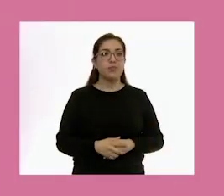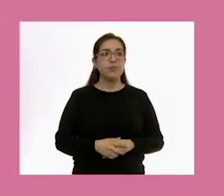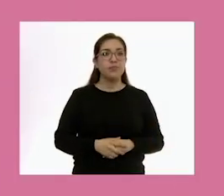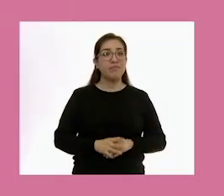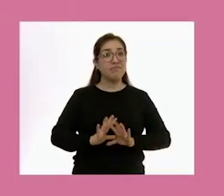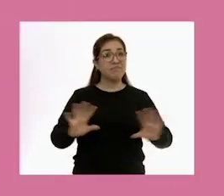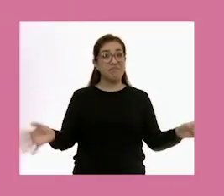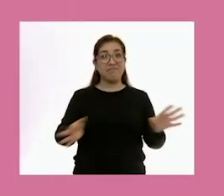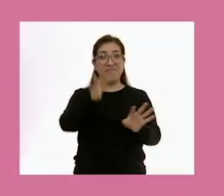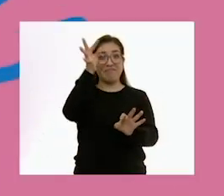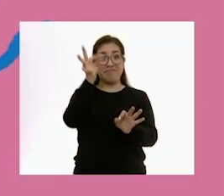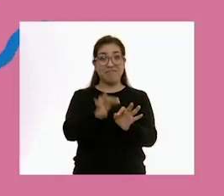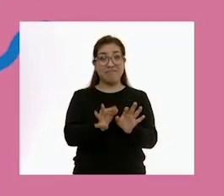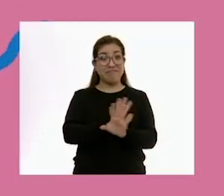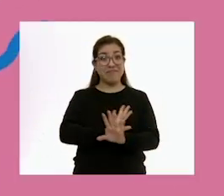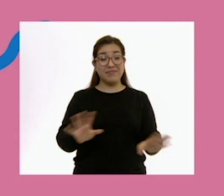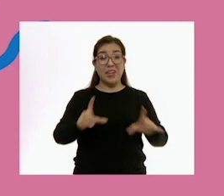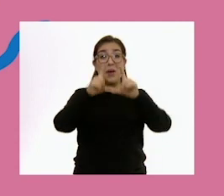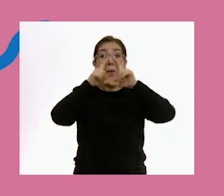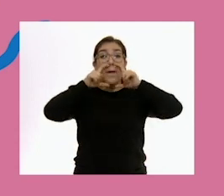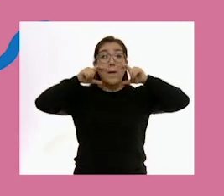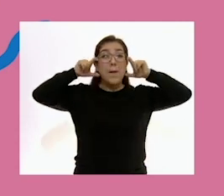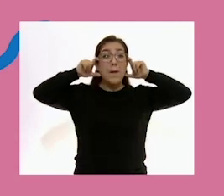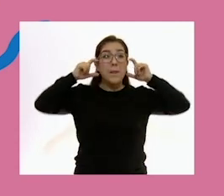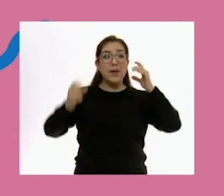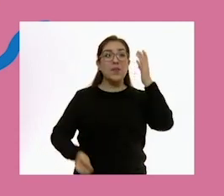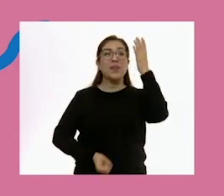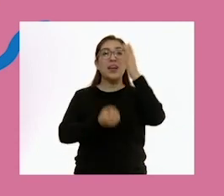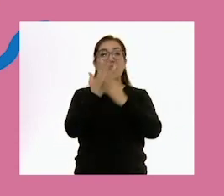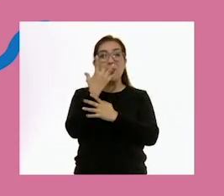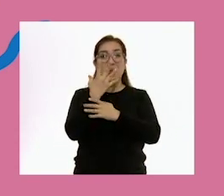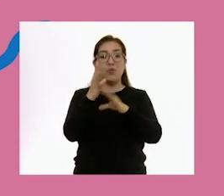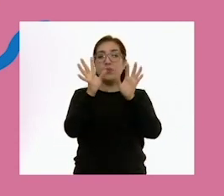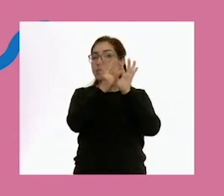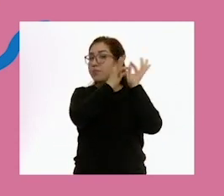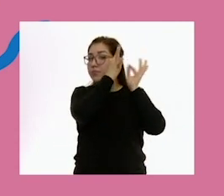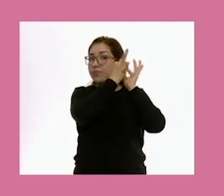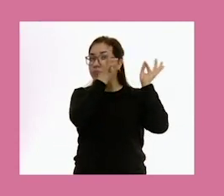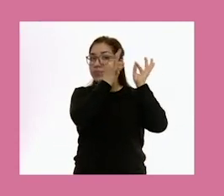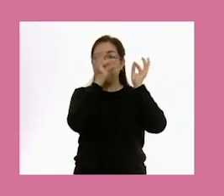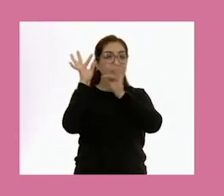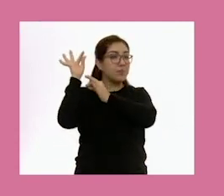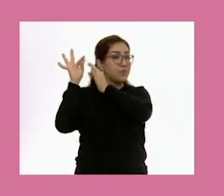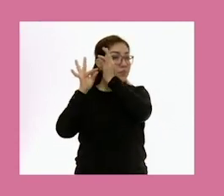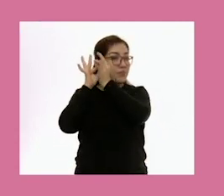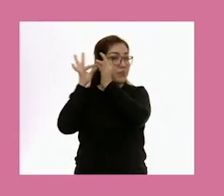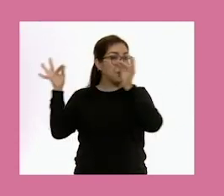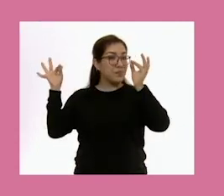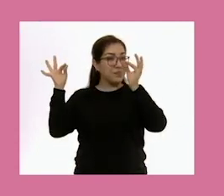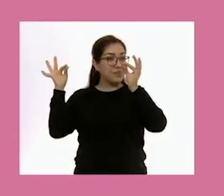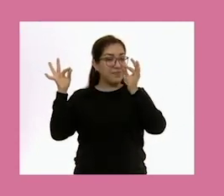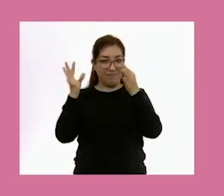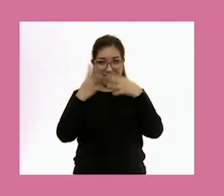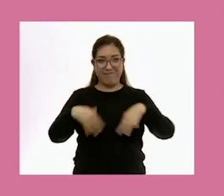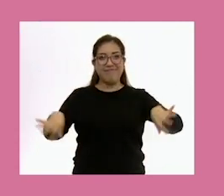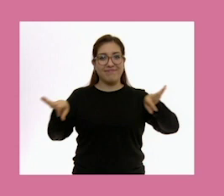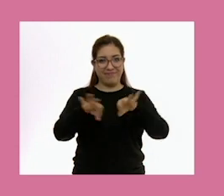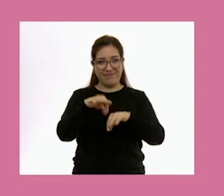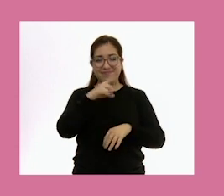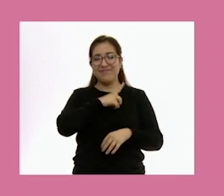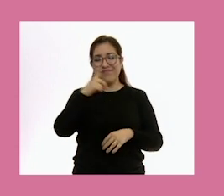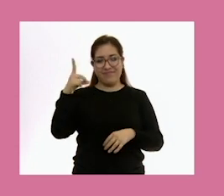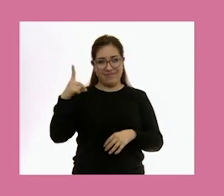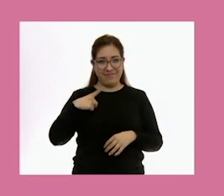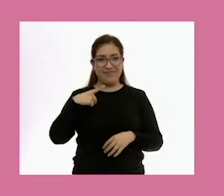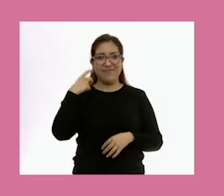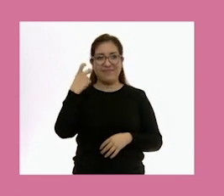Listo Ya tienes un cubrebocas Con dos pares de cuerdas Para colocártelo Deberás amarrar